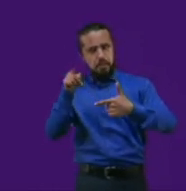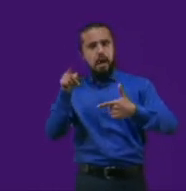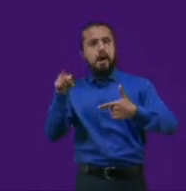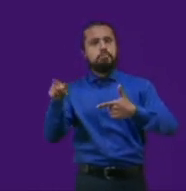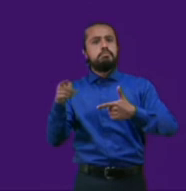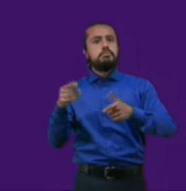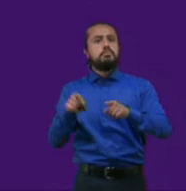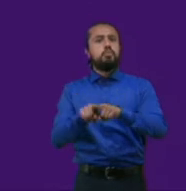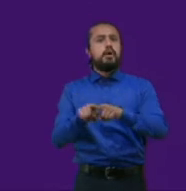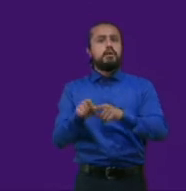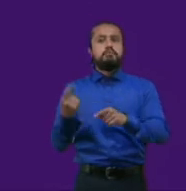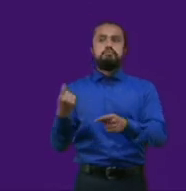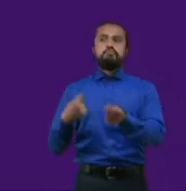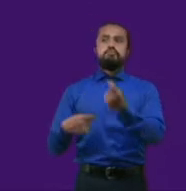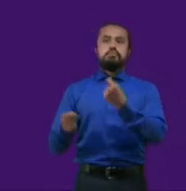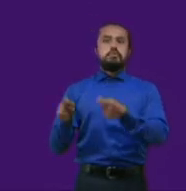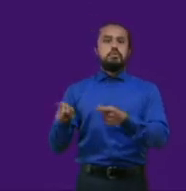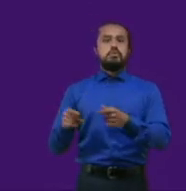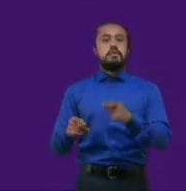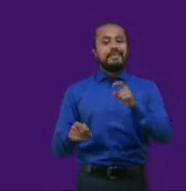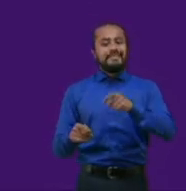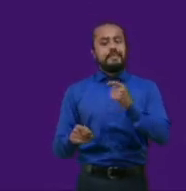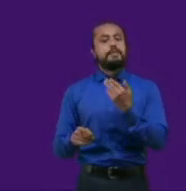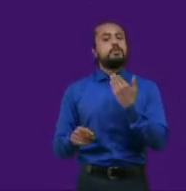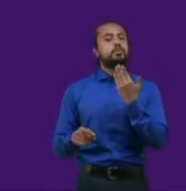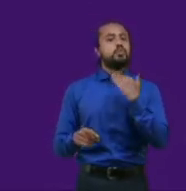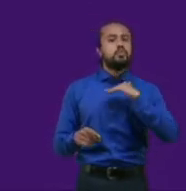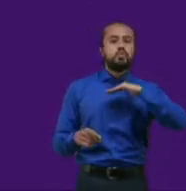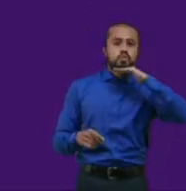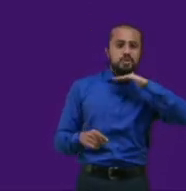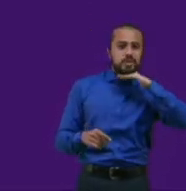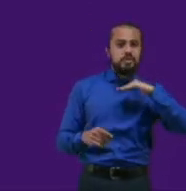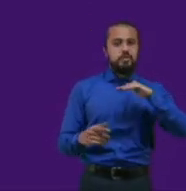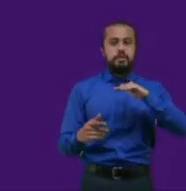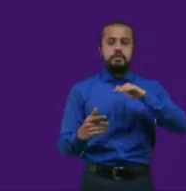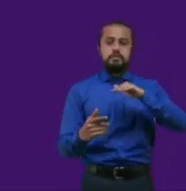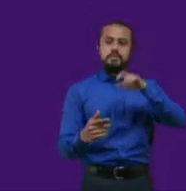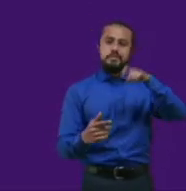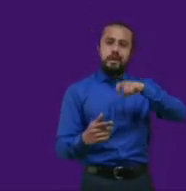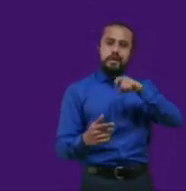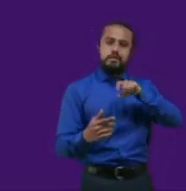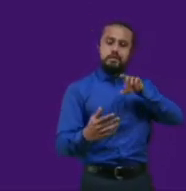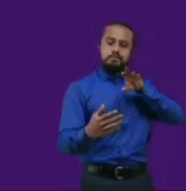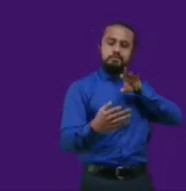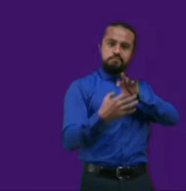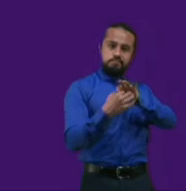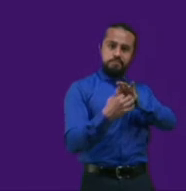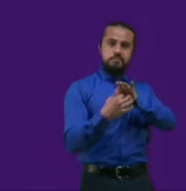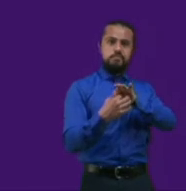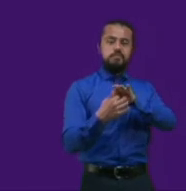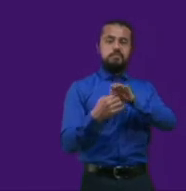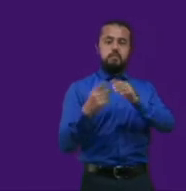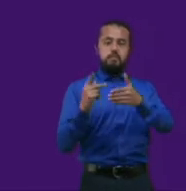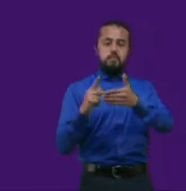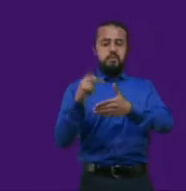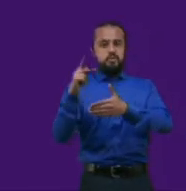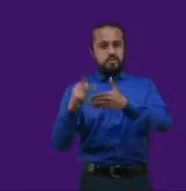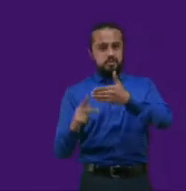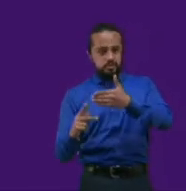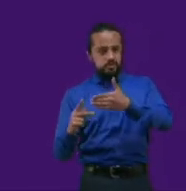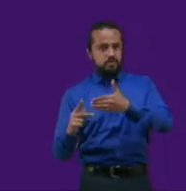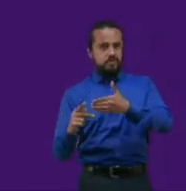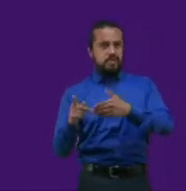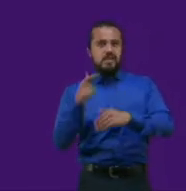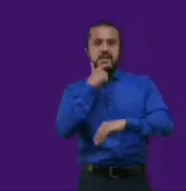vender, tienen que tener un sustento. Tiene que haber una conexión entre la proyección, así sea lo que en